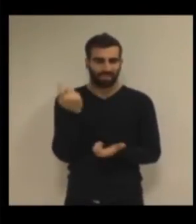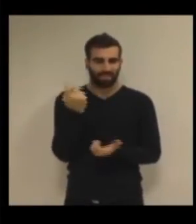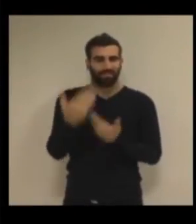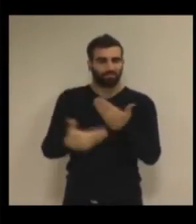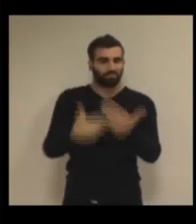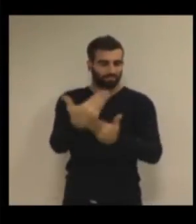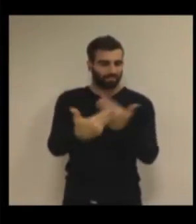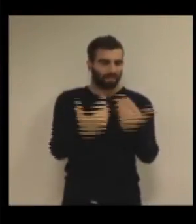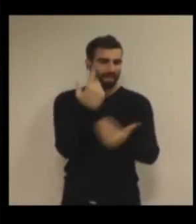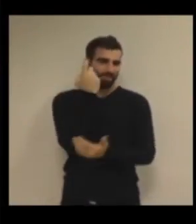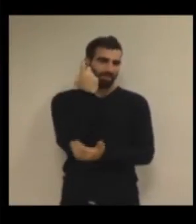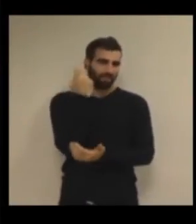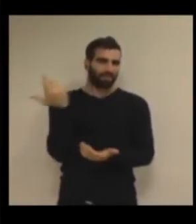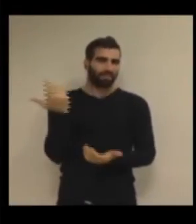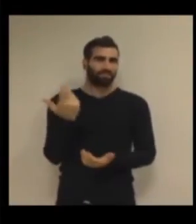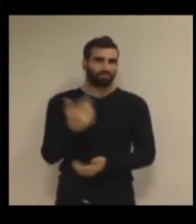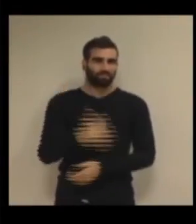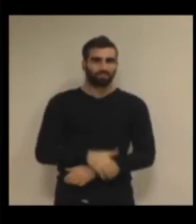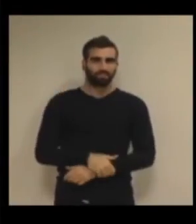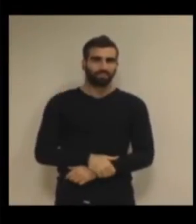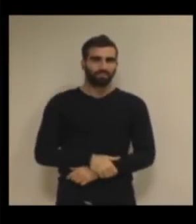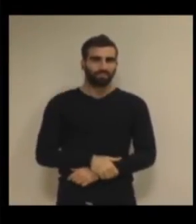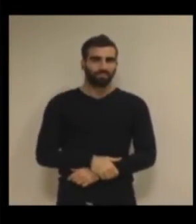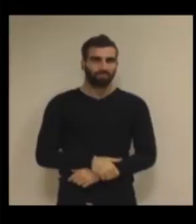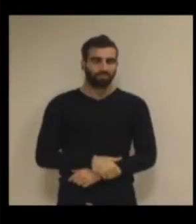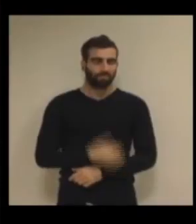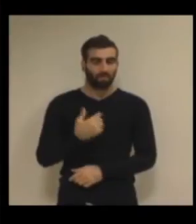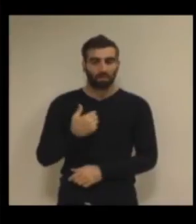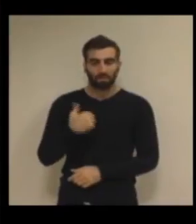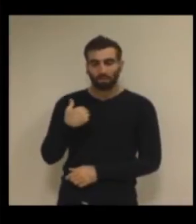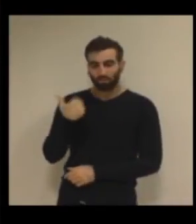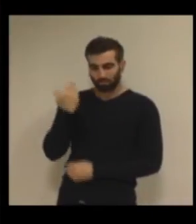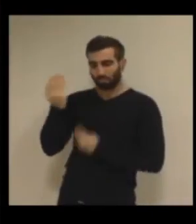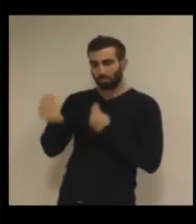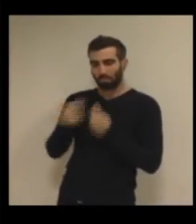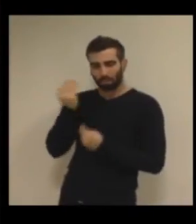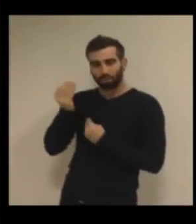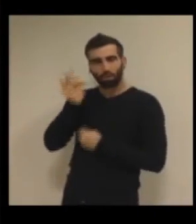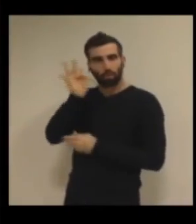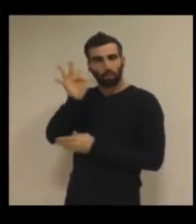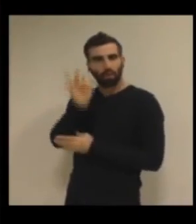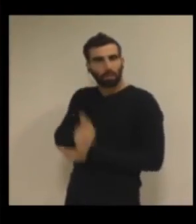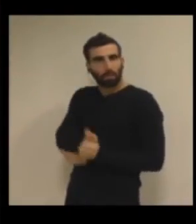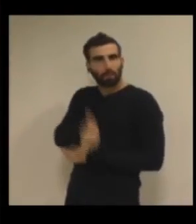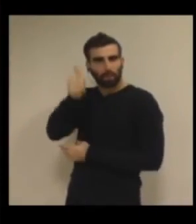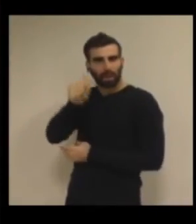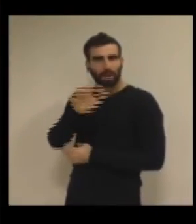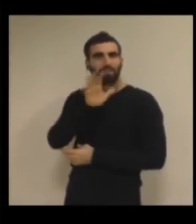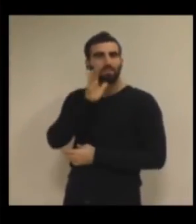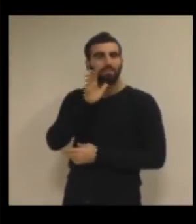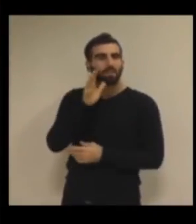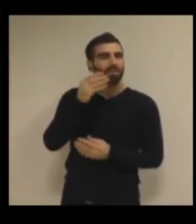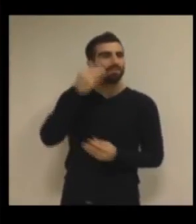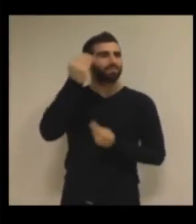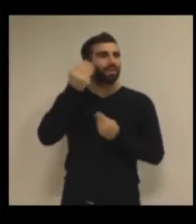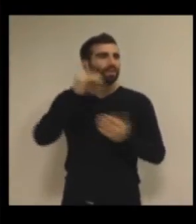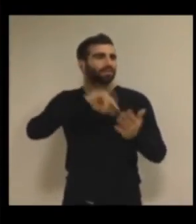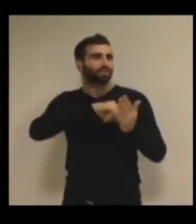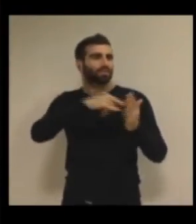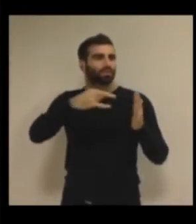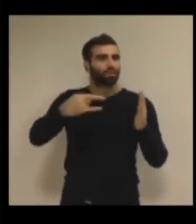un tiempo. Yo, en cambio, en ese sentido yo sí soy optimista, sí. porque creo que la tecnología